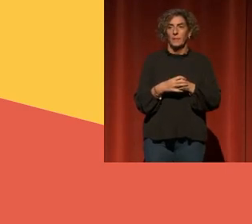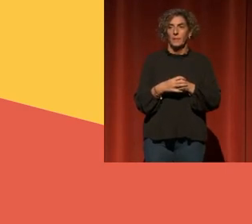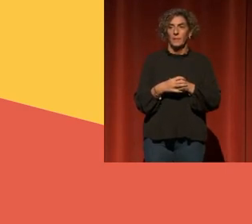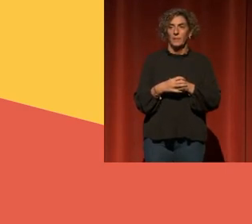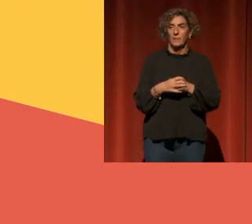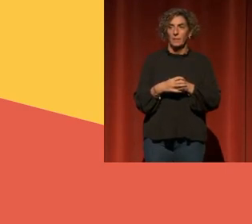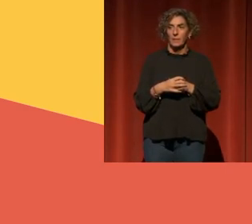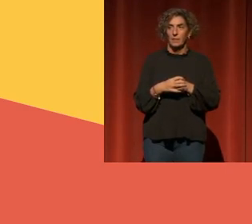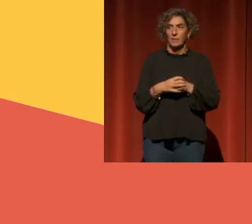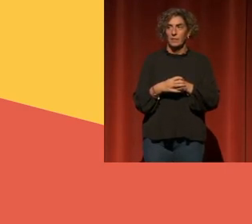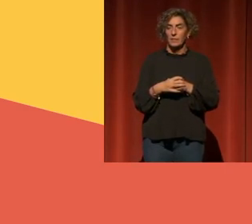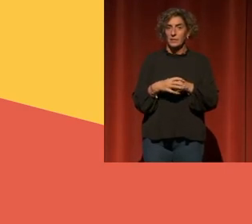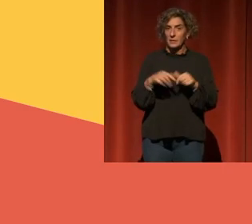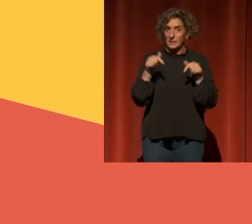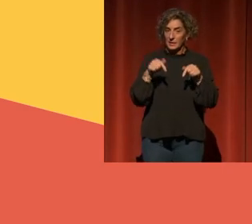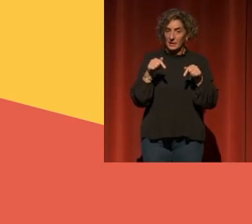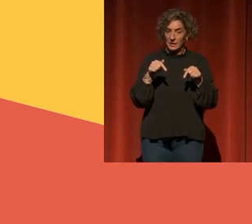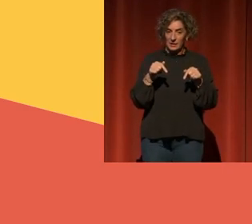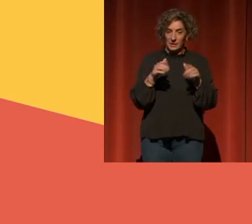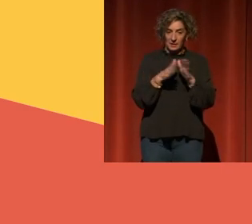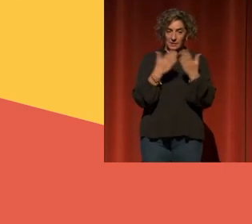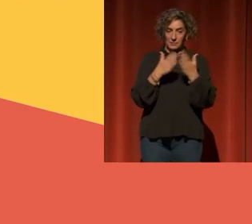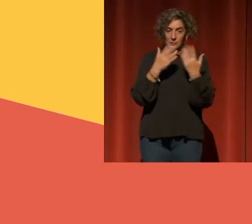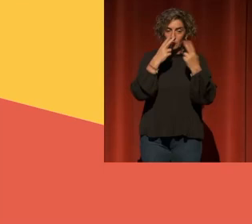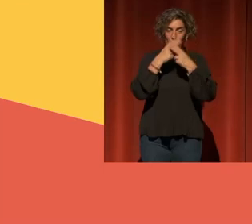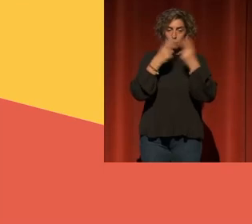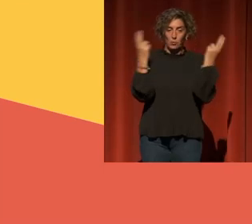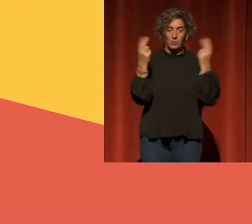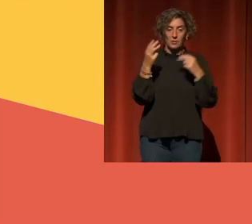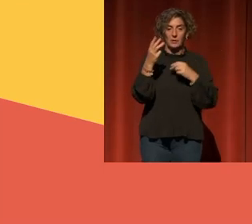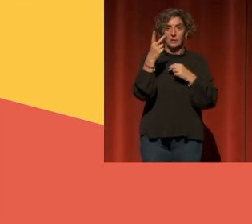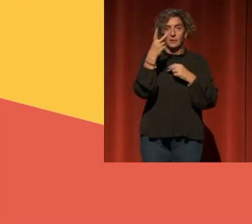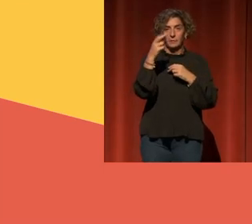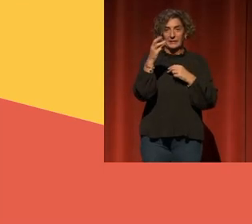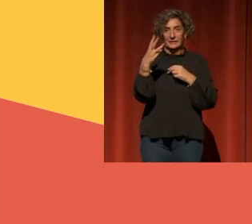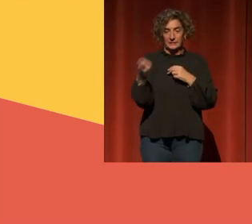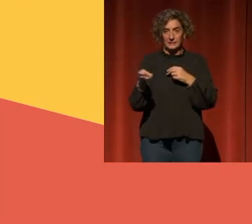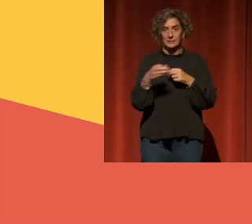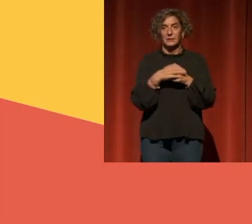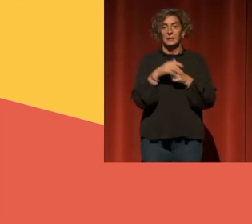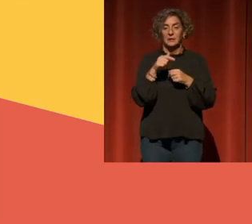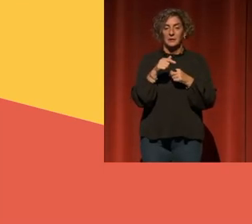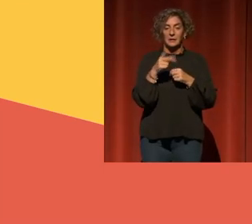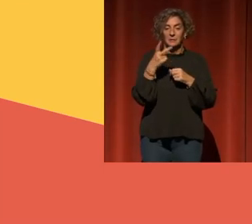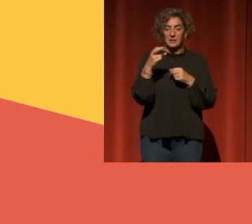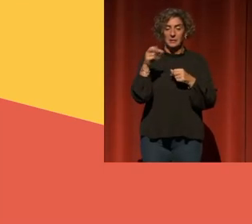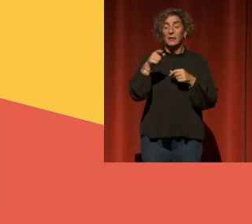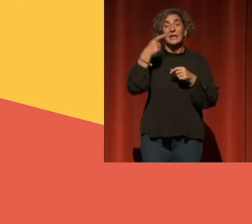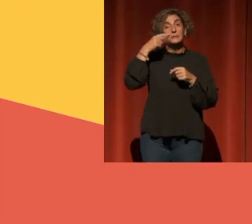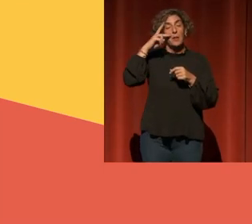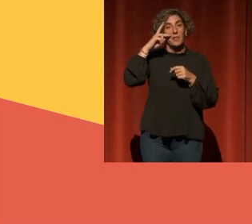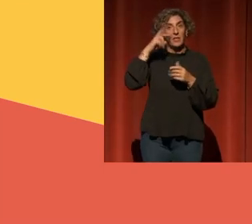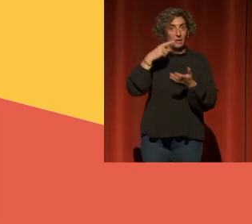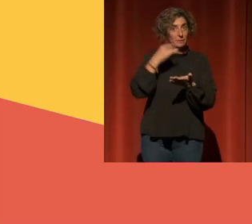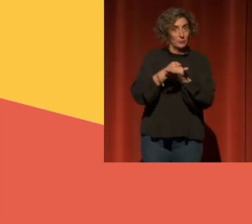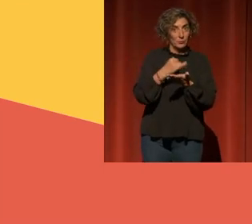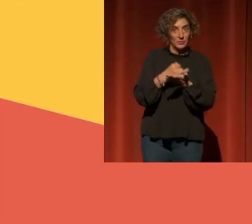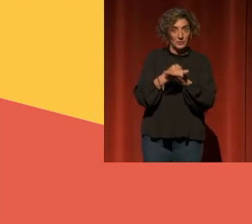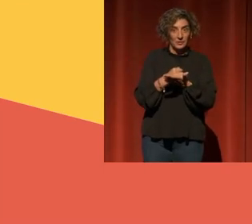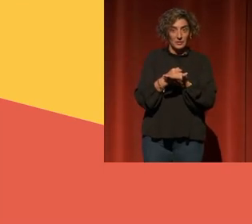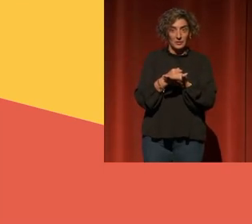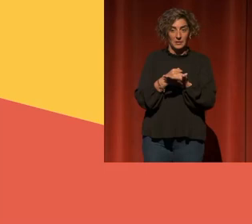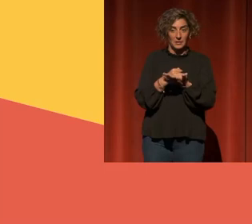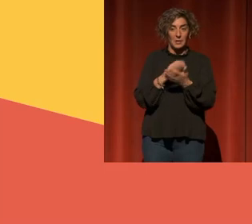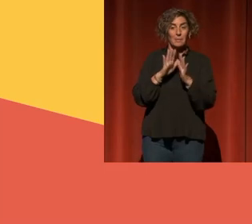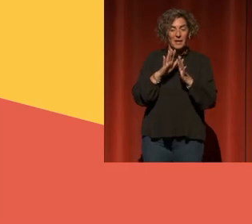que public libraries 2020 Eh bueno ha quedado como experiencia piloto que podríamos llamar porque ya no quedan restos pero